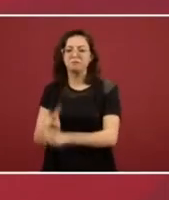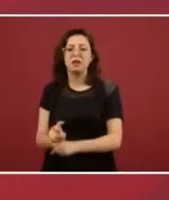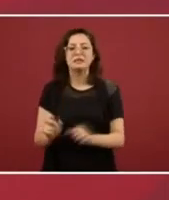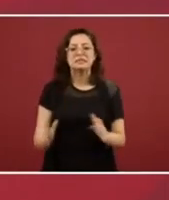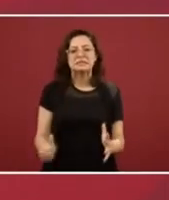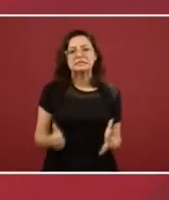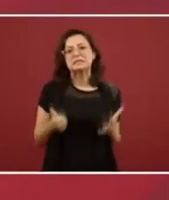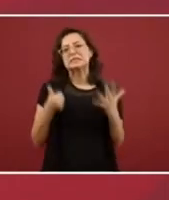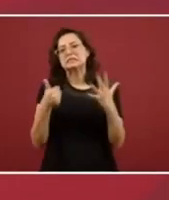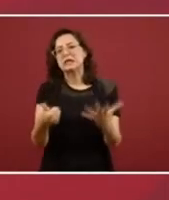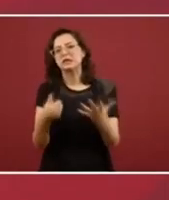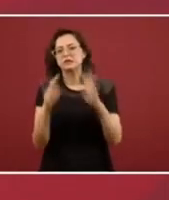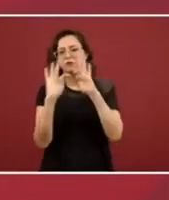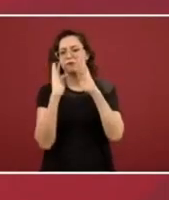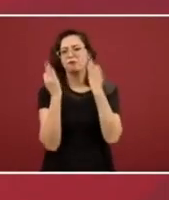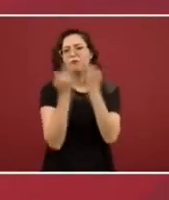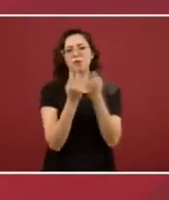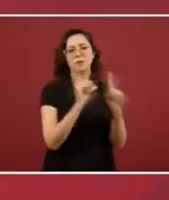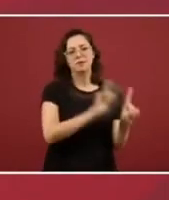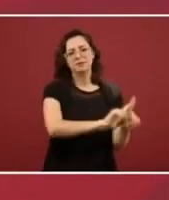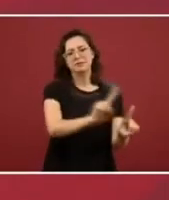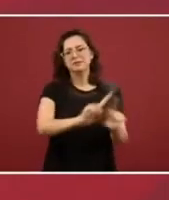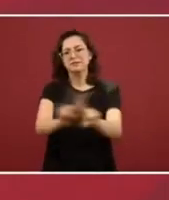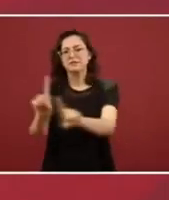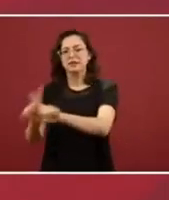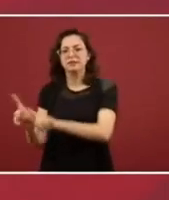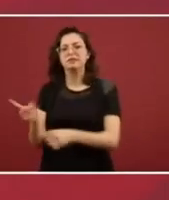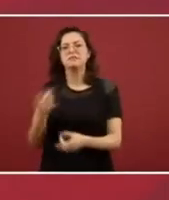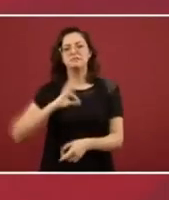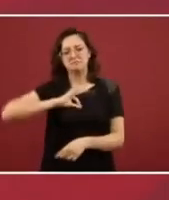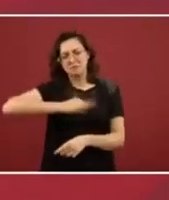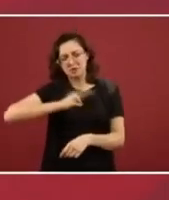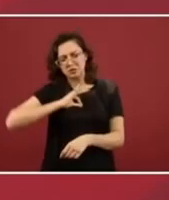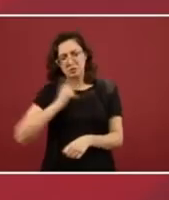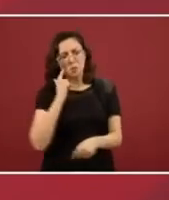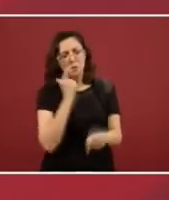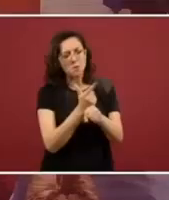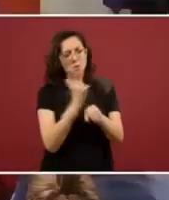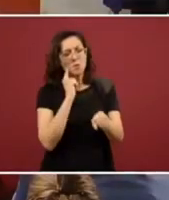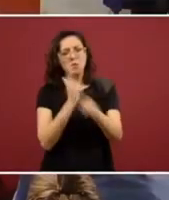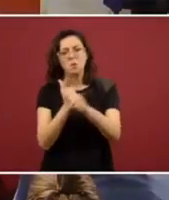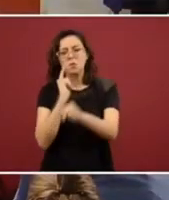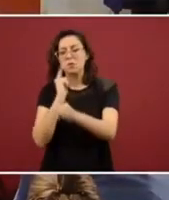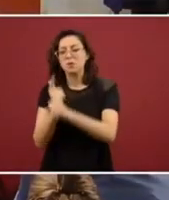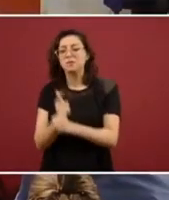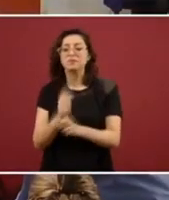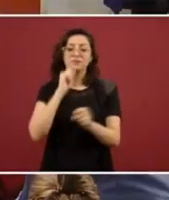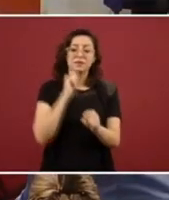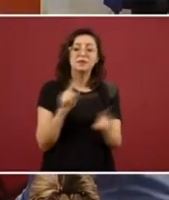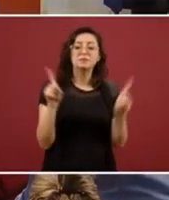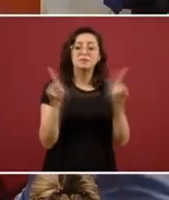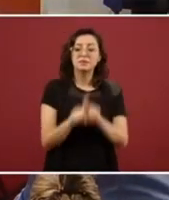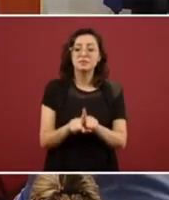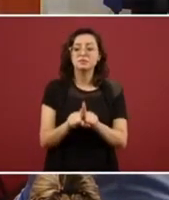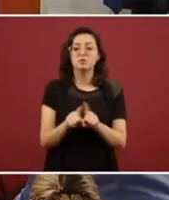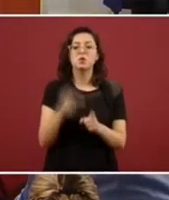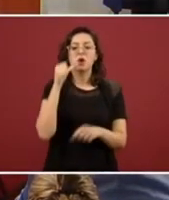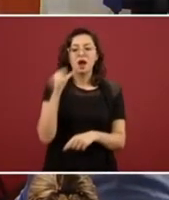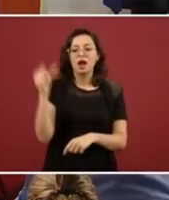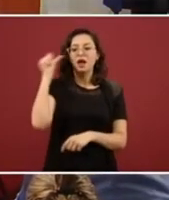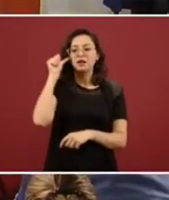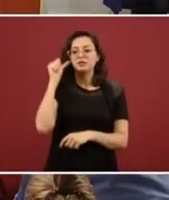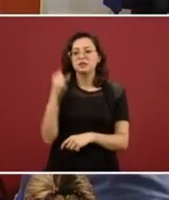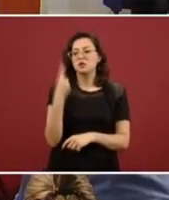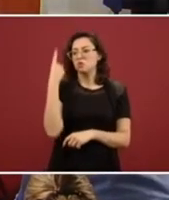mecanismos diferentes la distribución del virus. Y también disipar una idea que ayer se estuvo